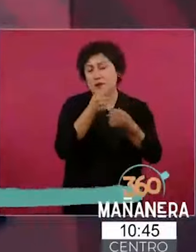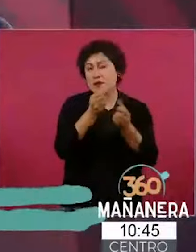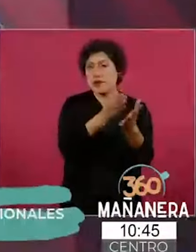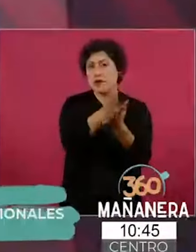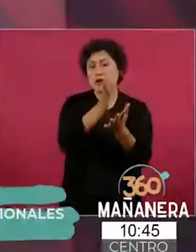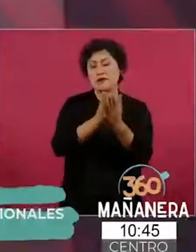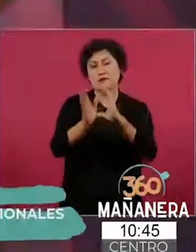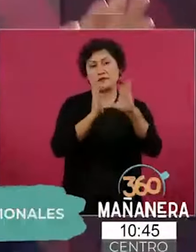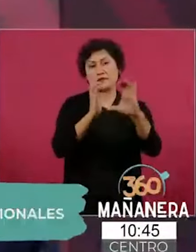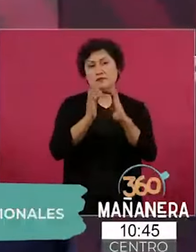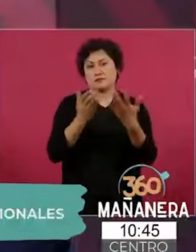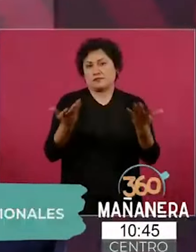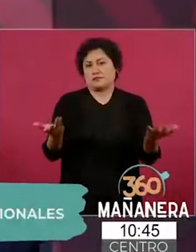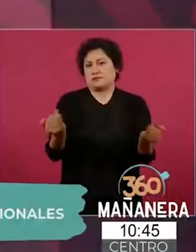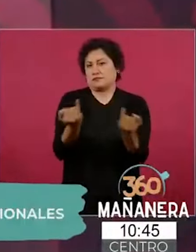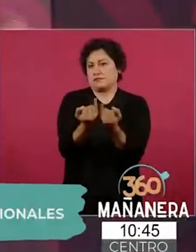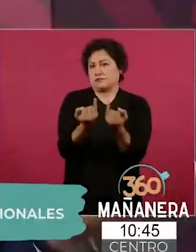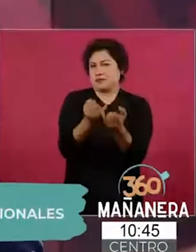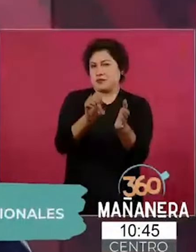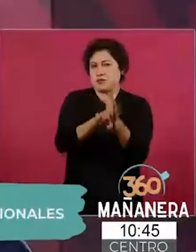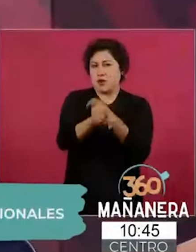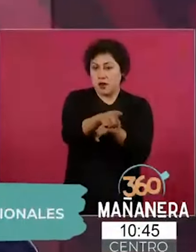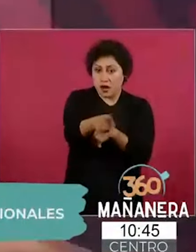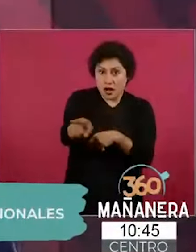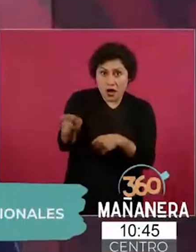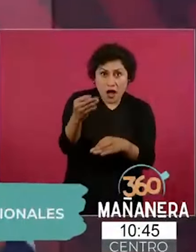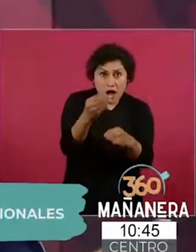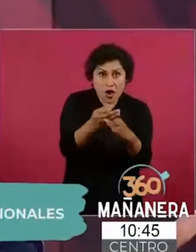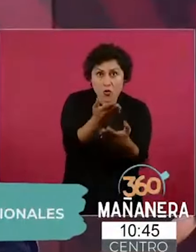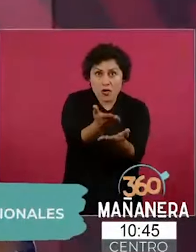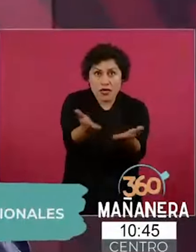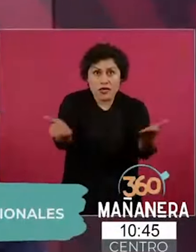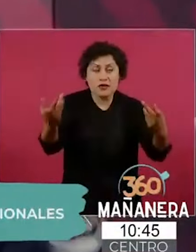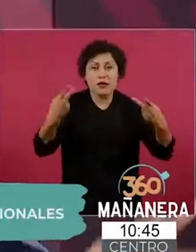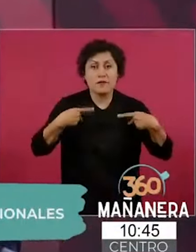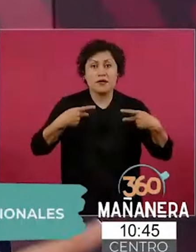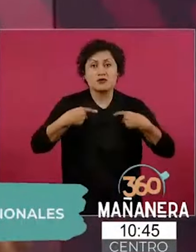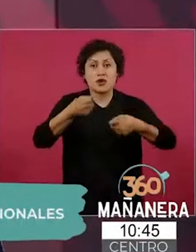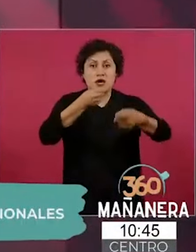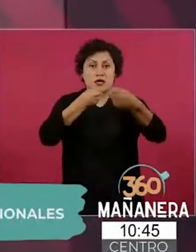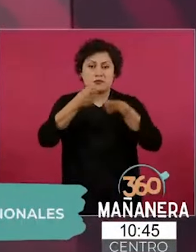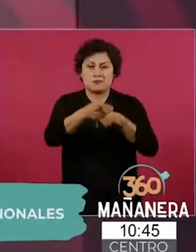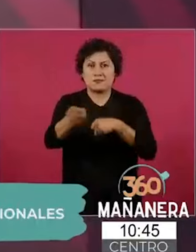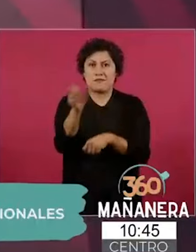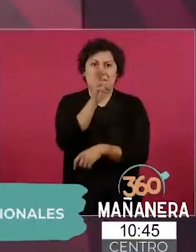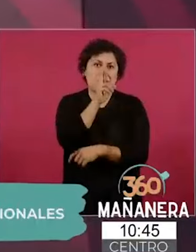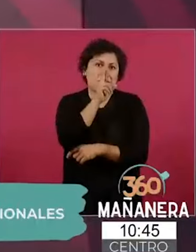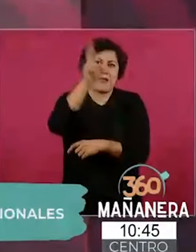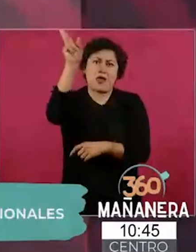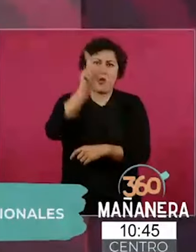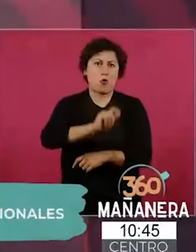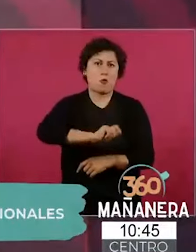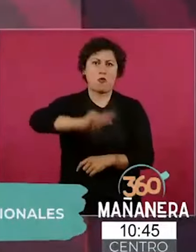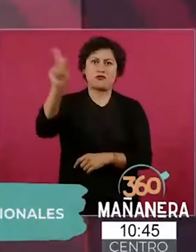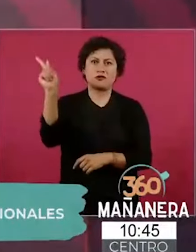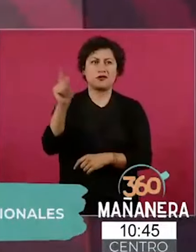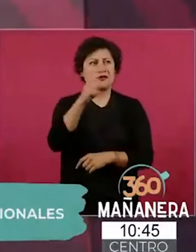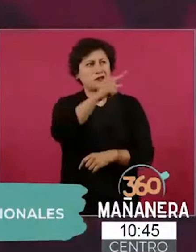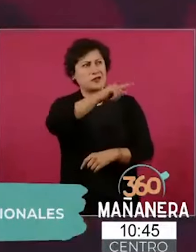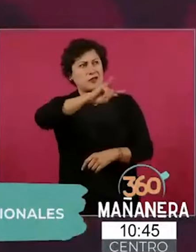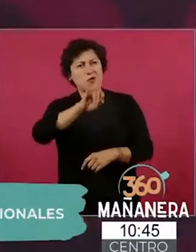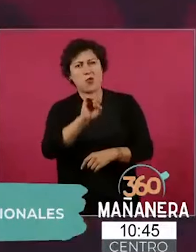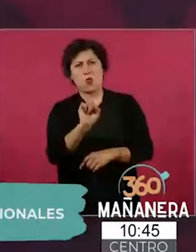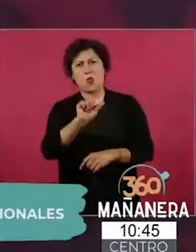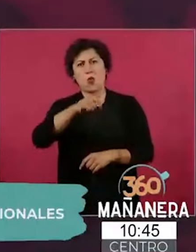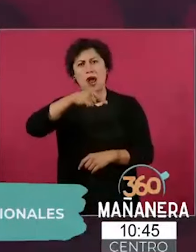aquí hay periodistas mejores con todo respeto que Joaquín y